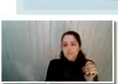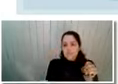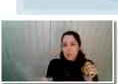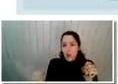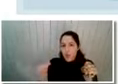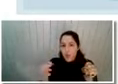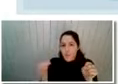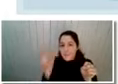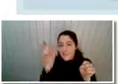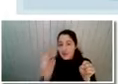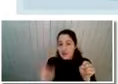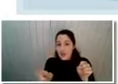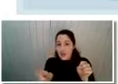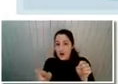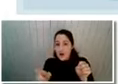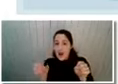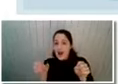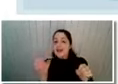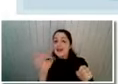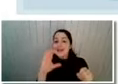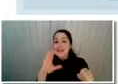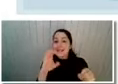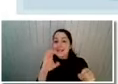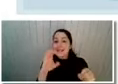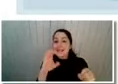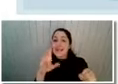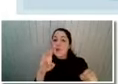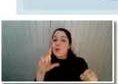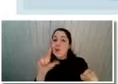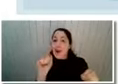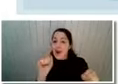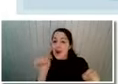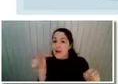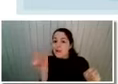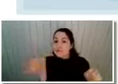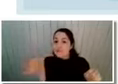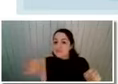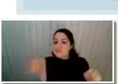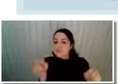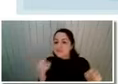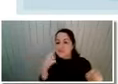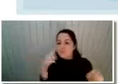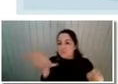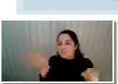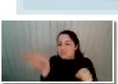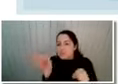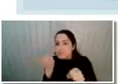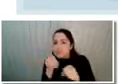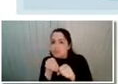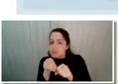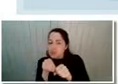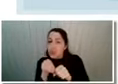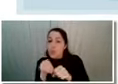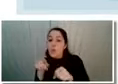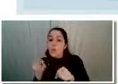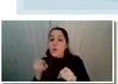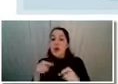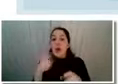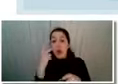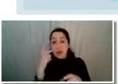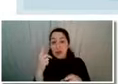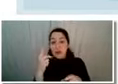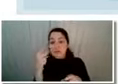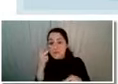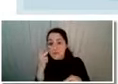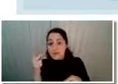la ACE2. Al reconocerla, se gatilla un mecanismo en donde el virus